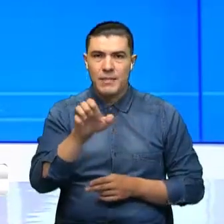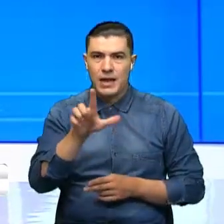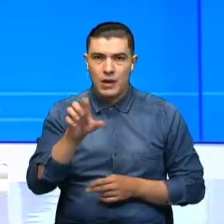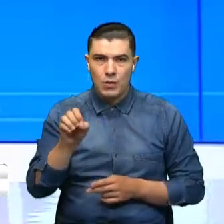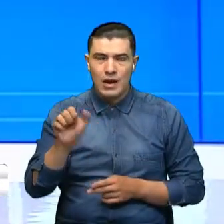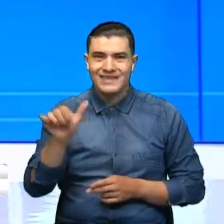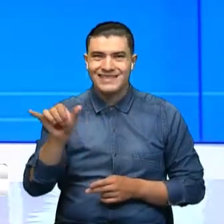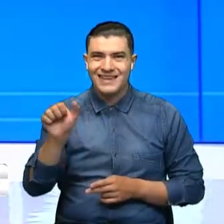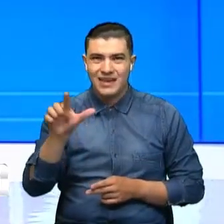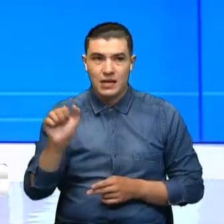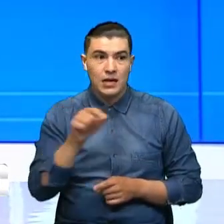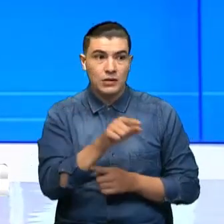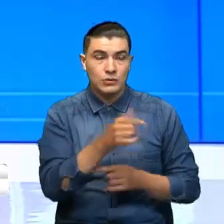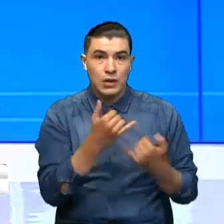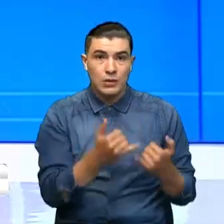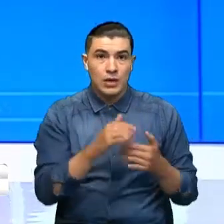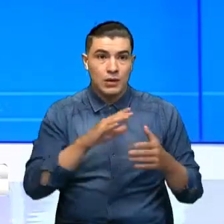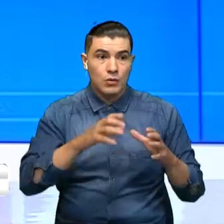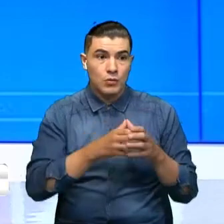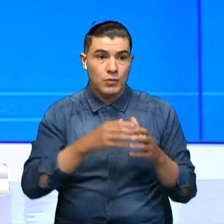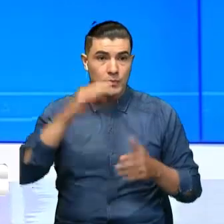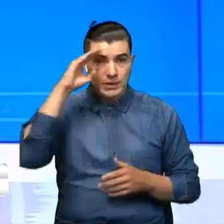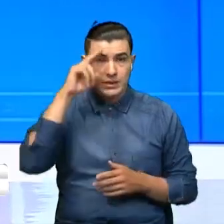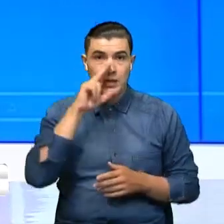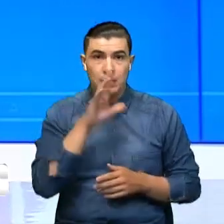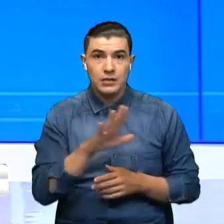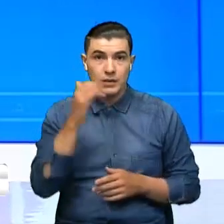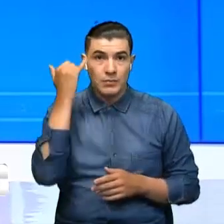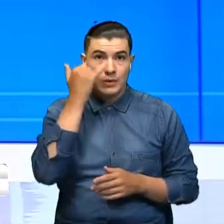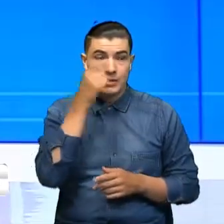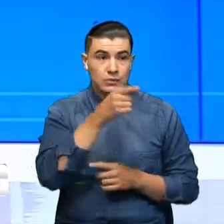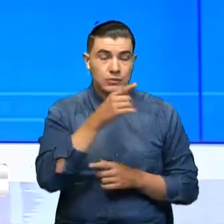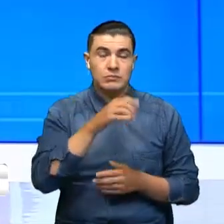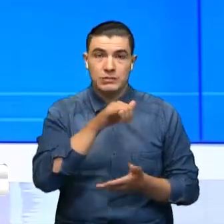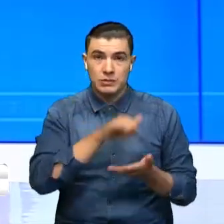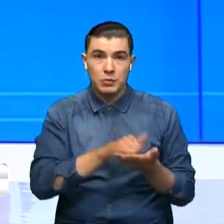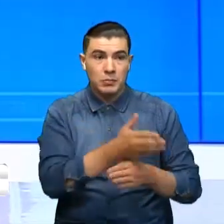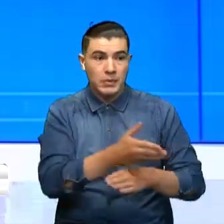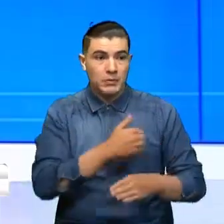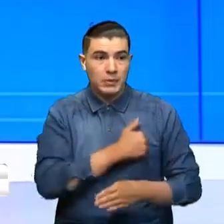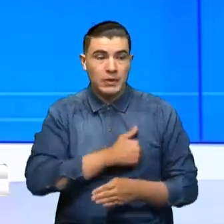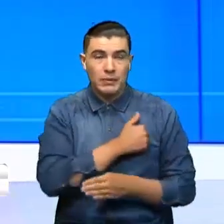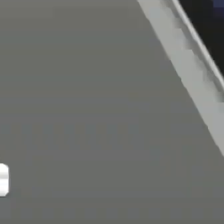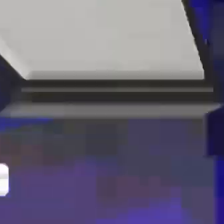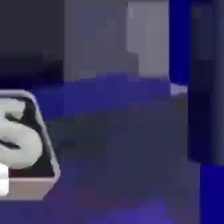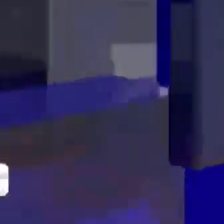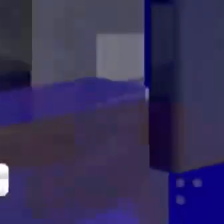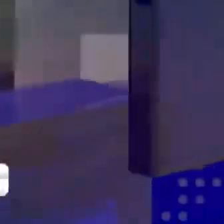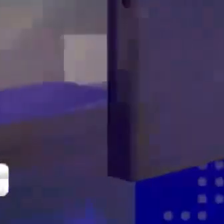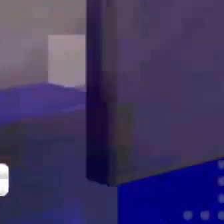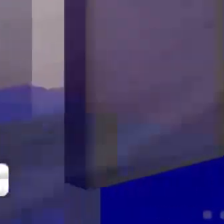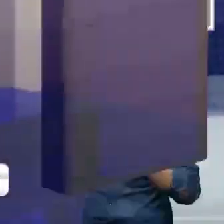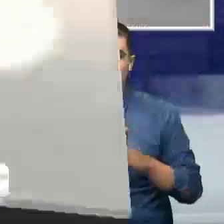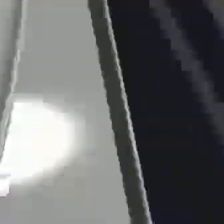quienes ahora exigen a las autoridades se esclarezca este homicidio rol garzón usted tiene más detalles de esta información adelante